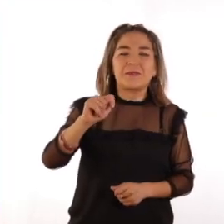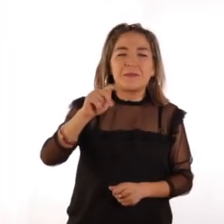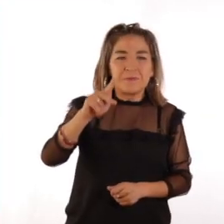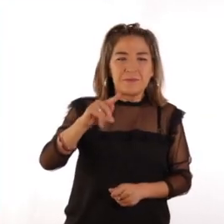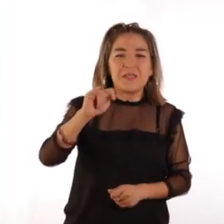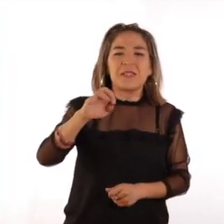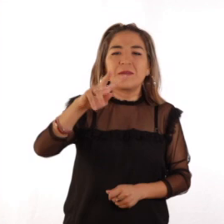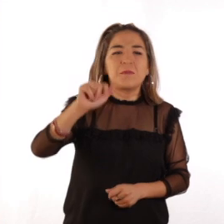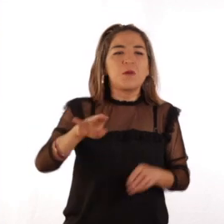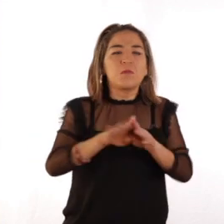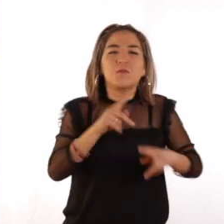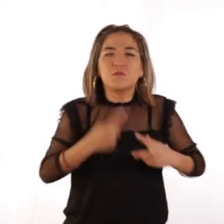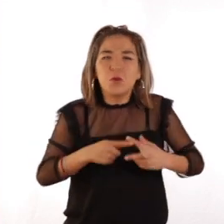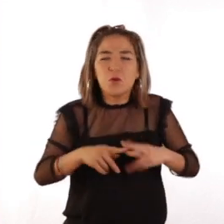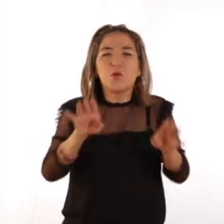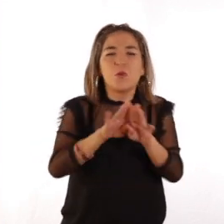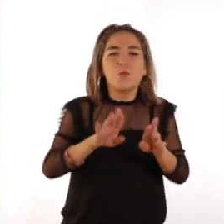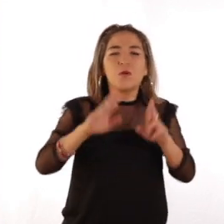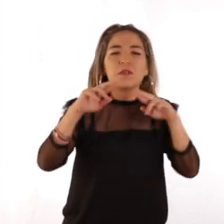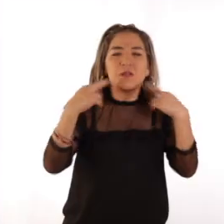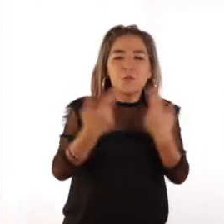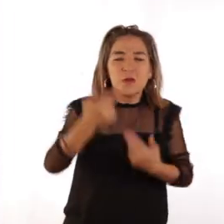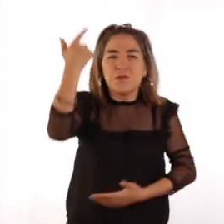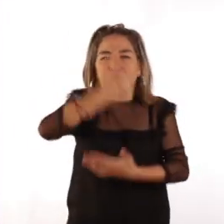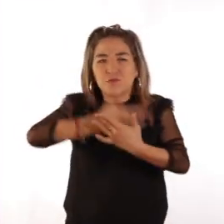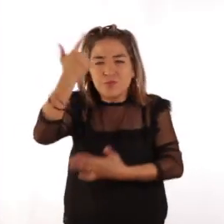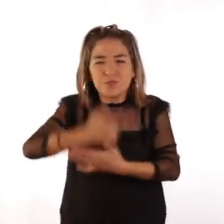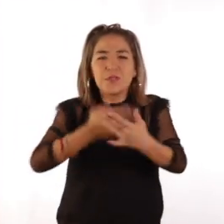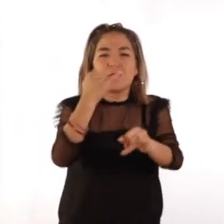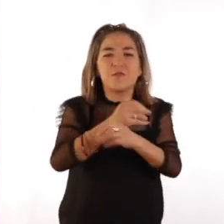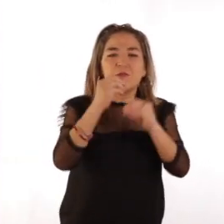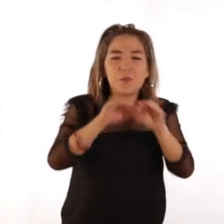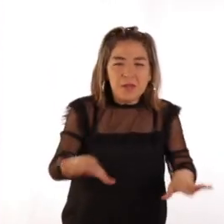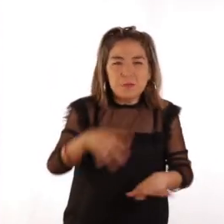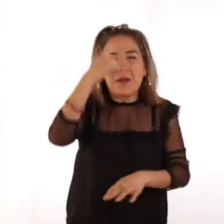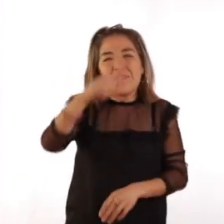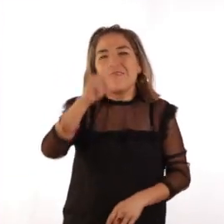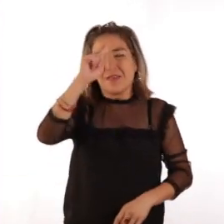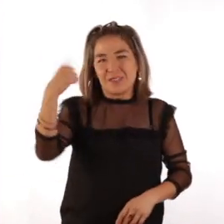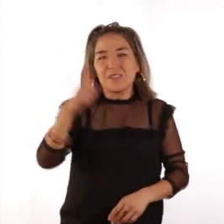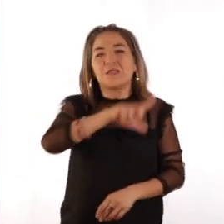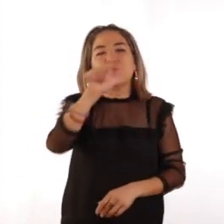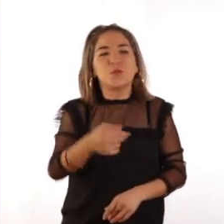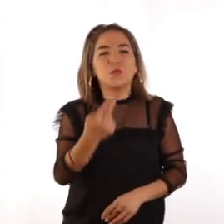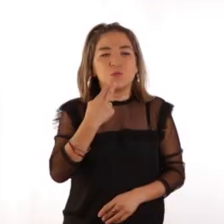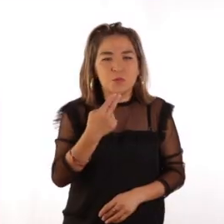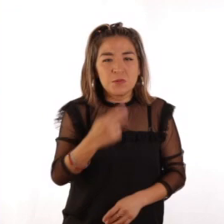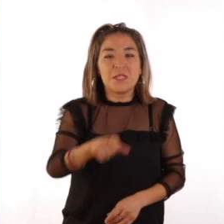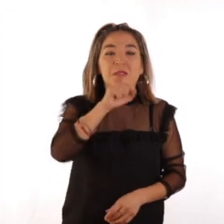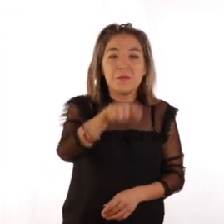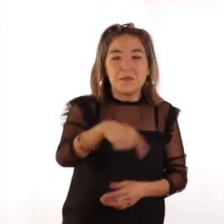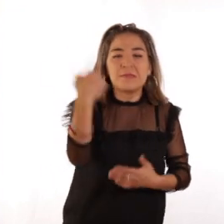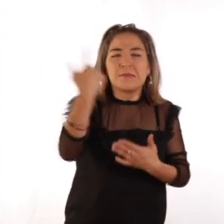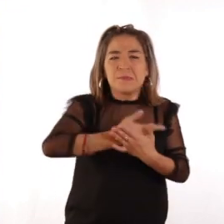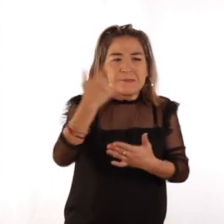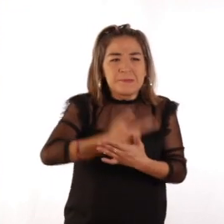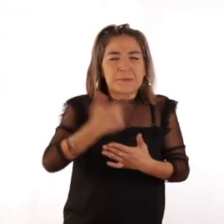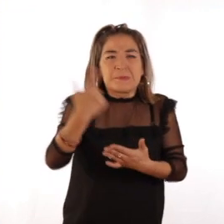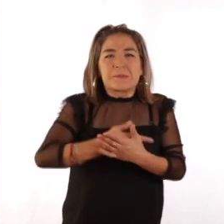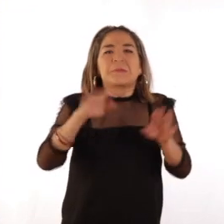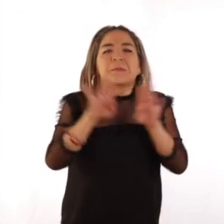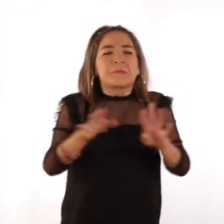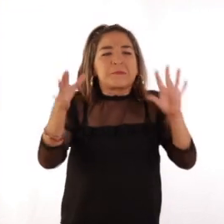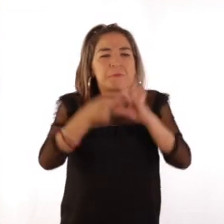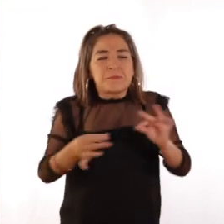es la técnica matemática que adquiere, organiza y describe información para que sea fácil usarla. A su vez, la